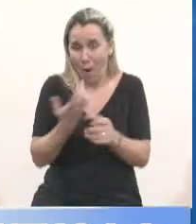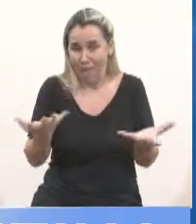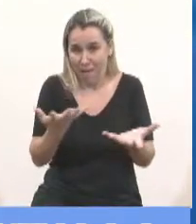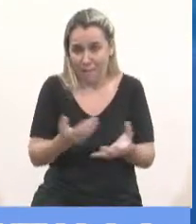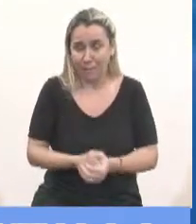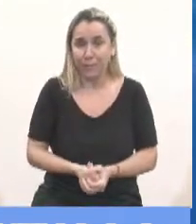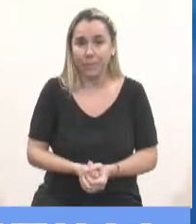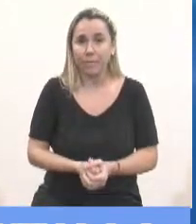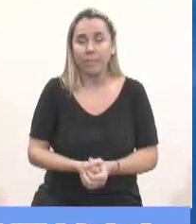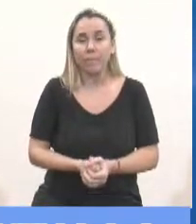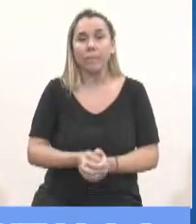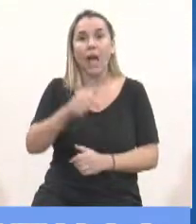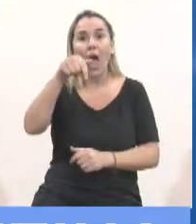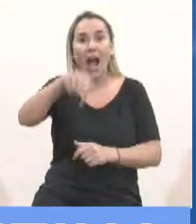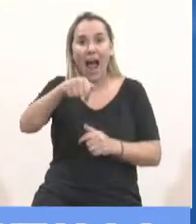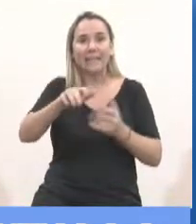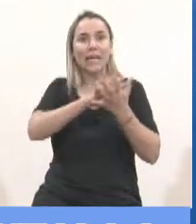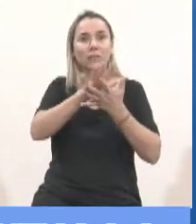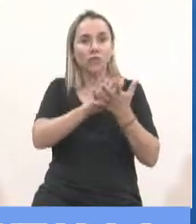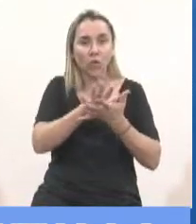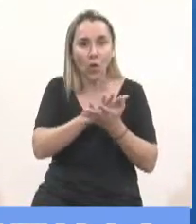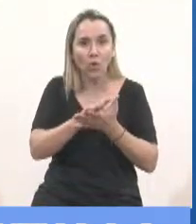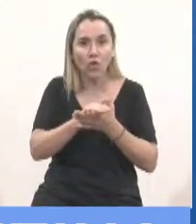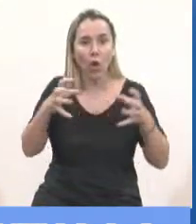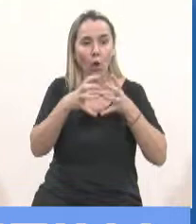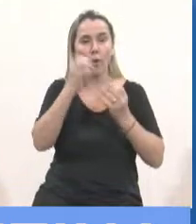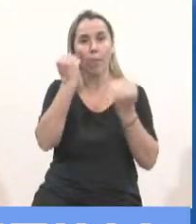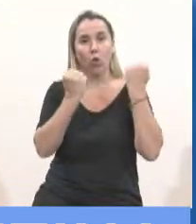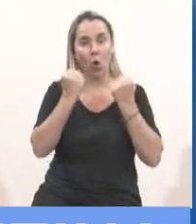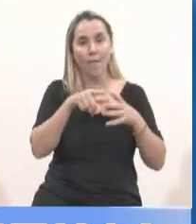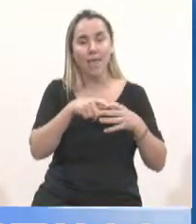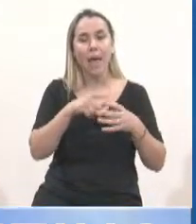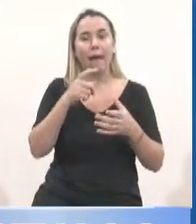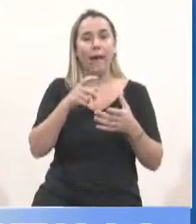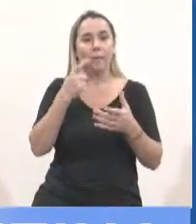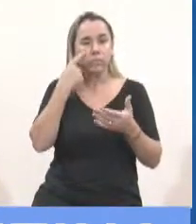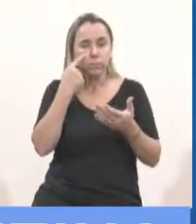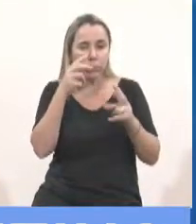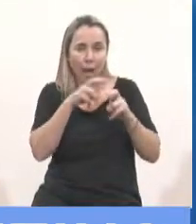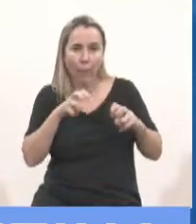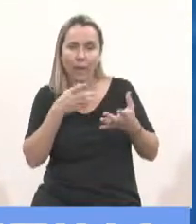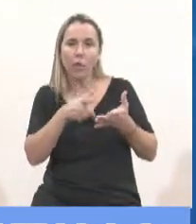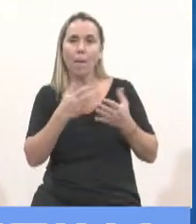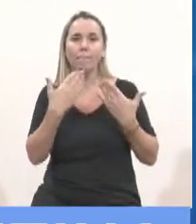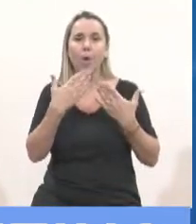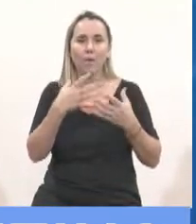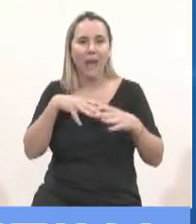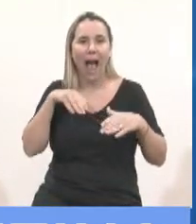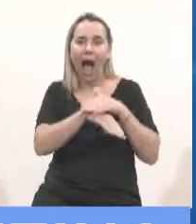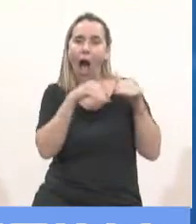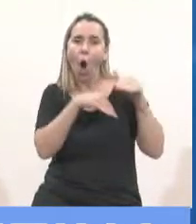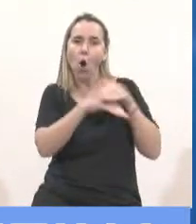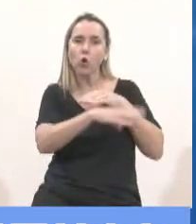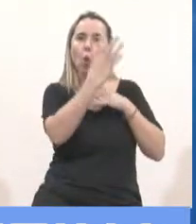afrontar. Ahora, en esta restauración, el equipo de economía está tratando de llegar a un ahorro